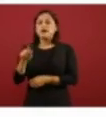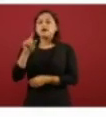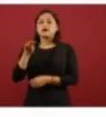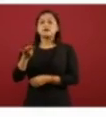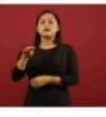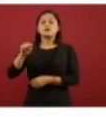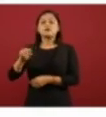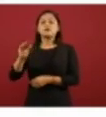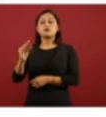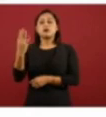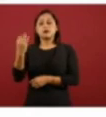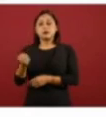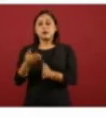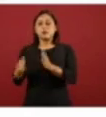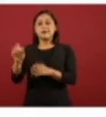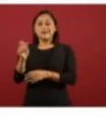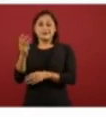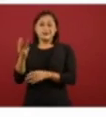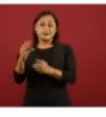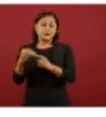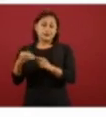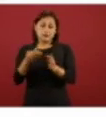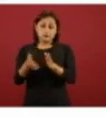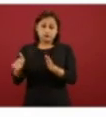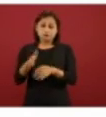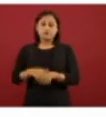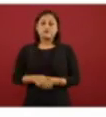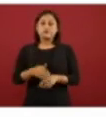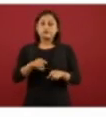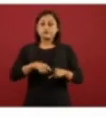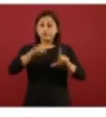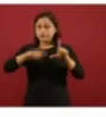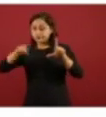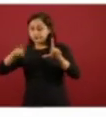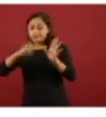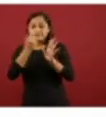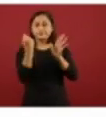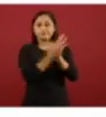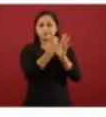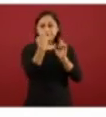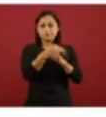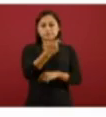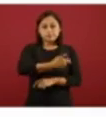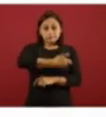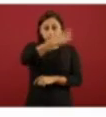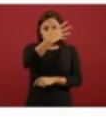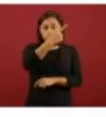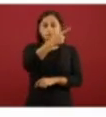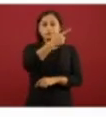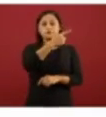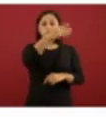margen de 23 centavos. Si lo vemos por marcas, en los precios altos siguen en los primeros